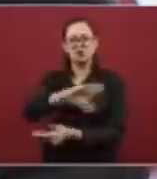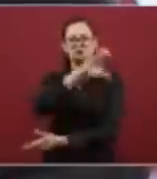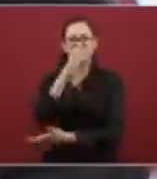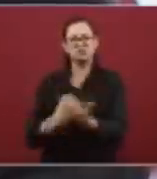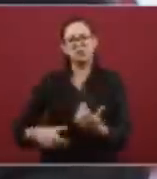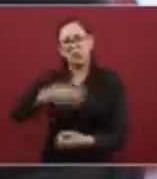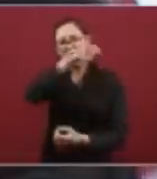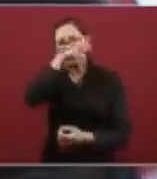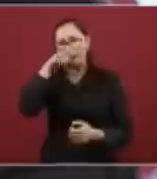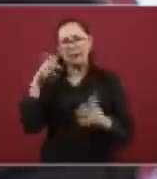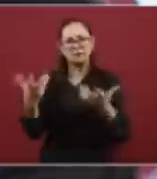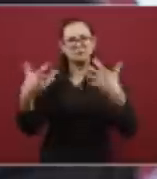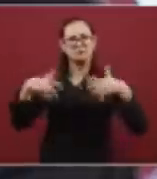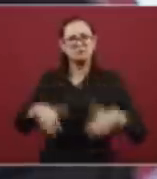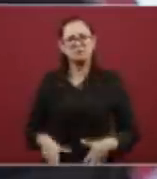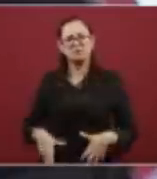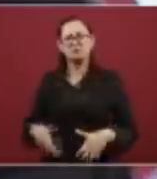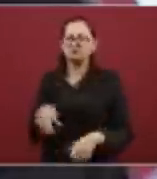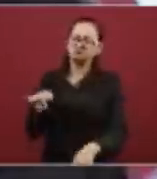Los